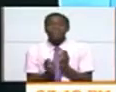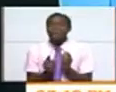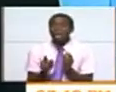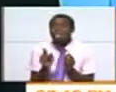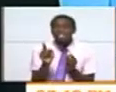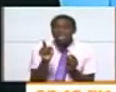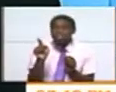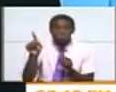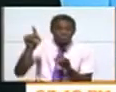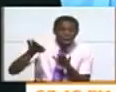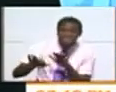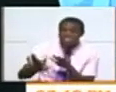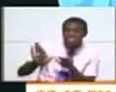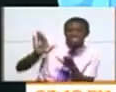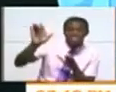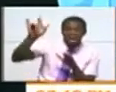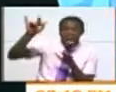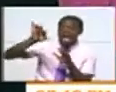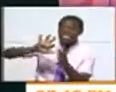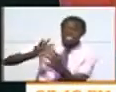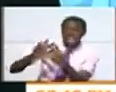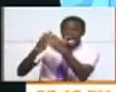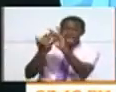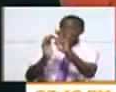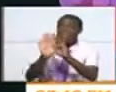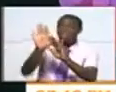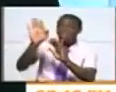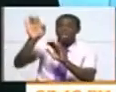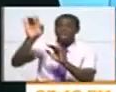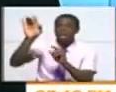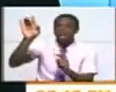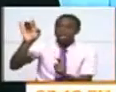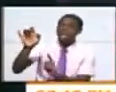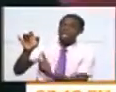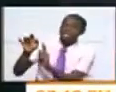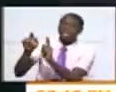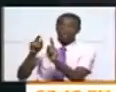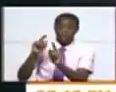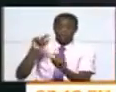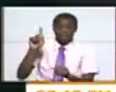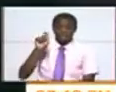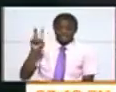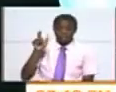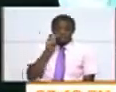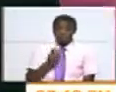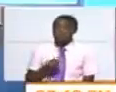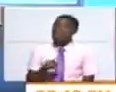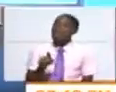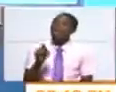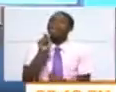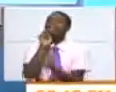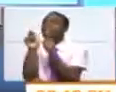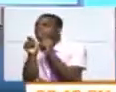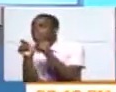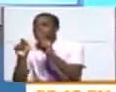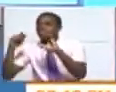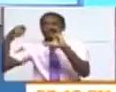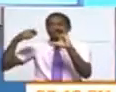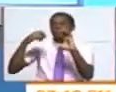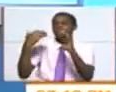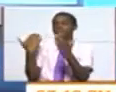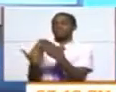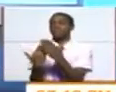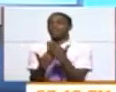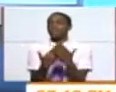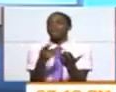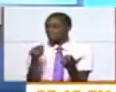de allá, para arriba, del cerro, para poder acceder a estas declaraciones e investigar si ese niño tenía